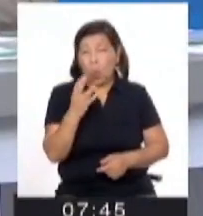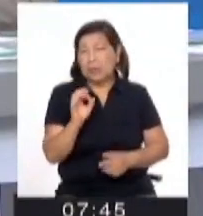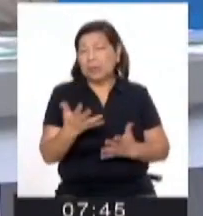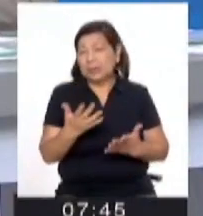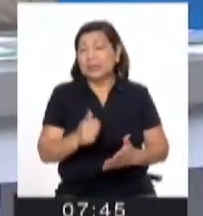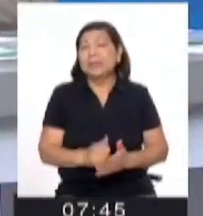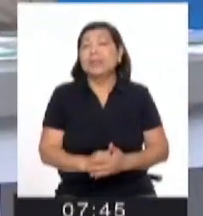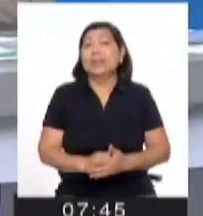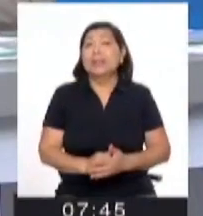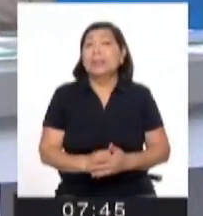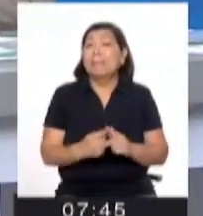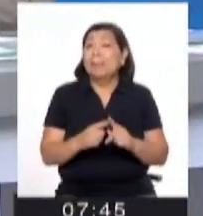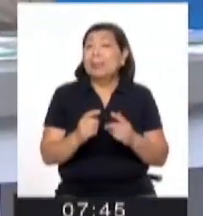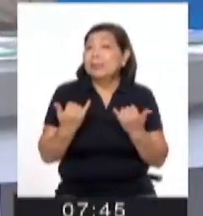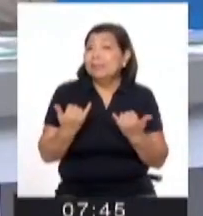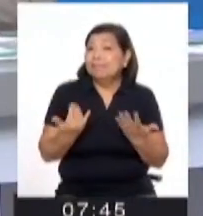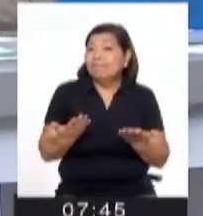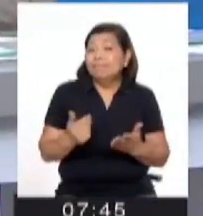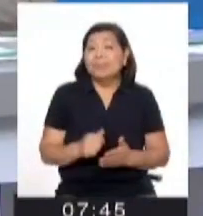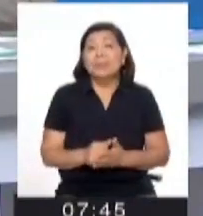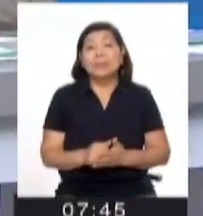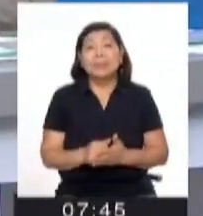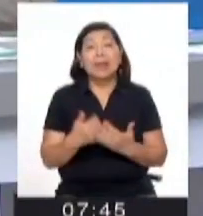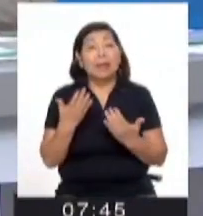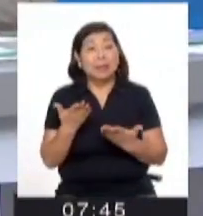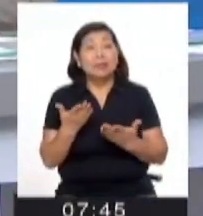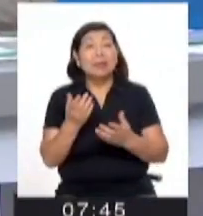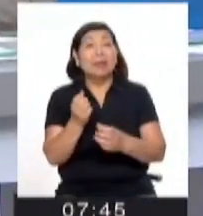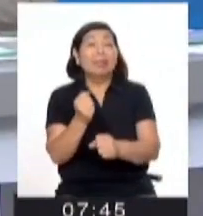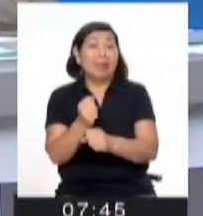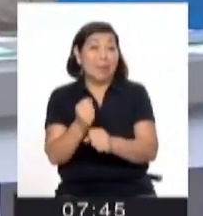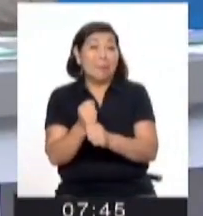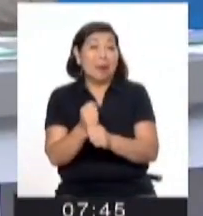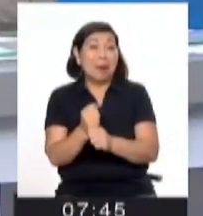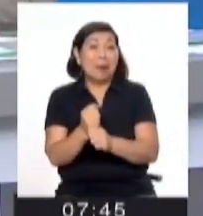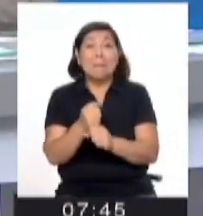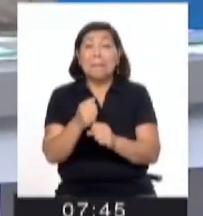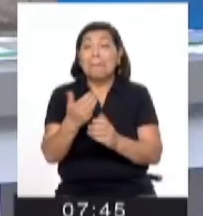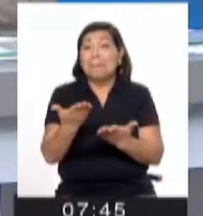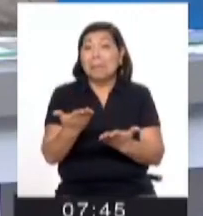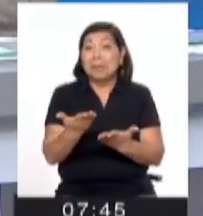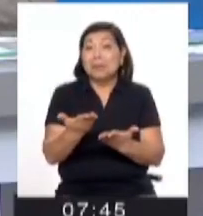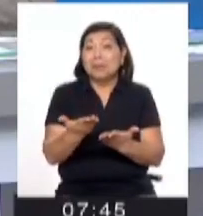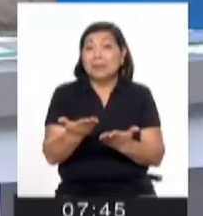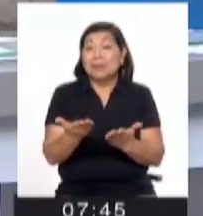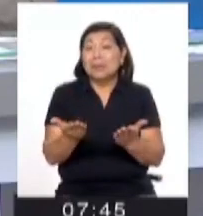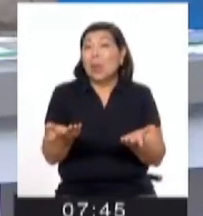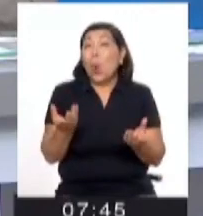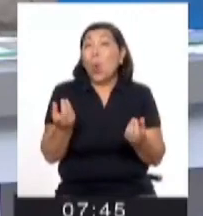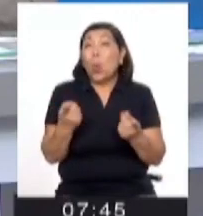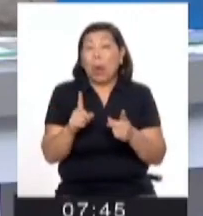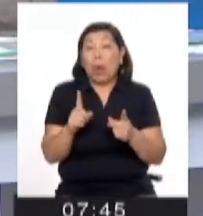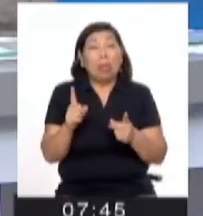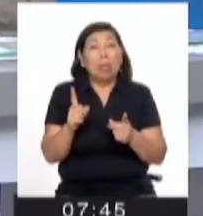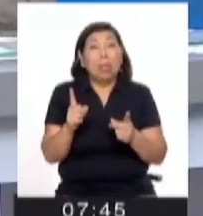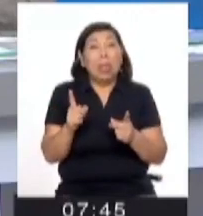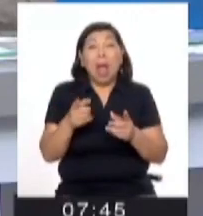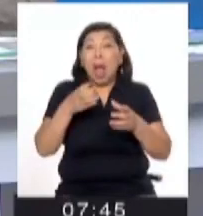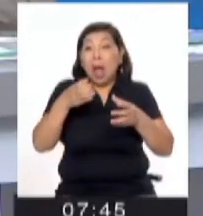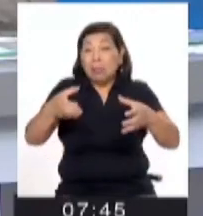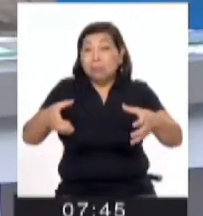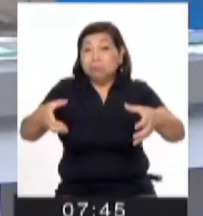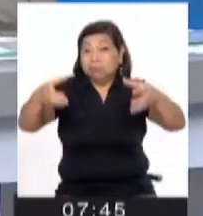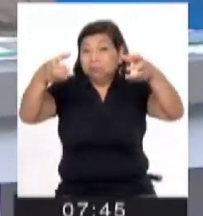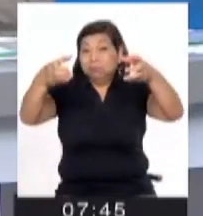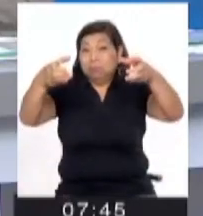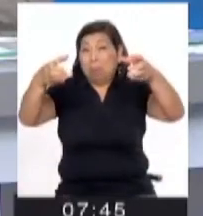este grupo, este taladro que estaba participando esta demolición parcial, que se produjo el derrumbe con las consecuencias que ya todos